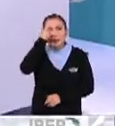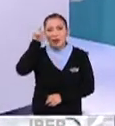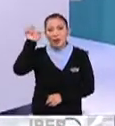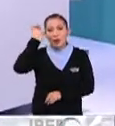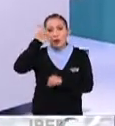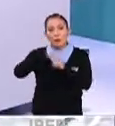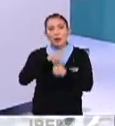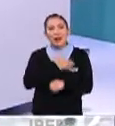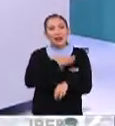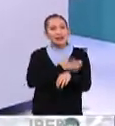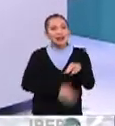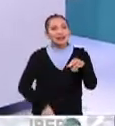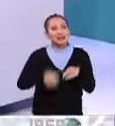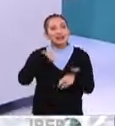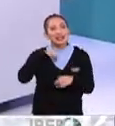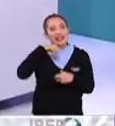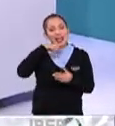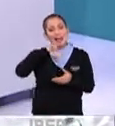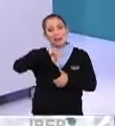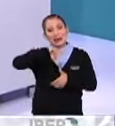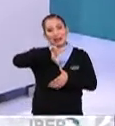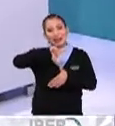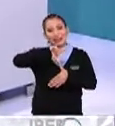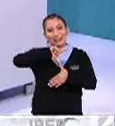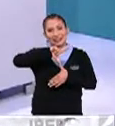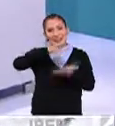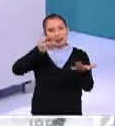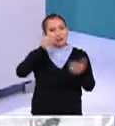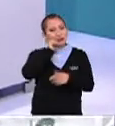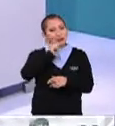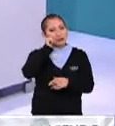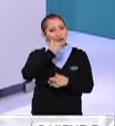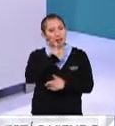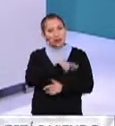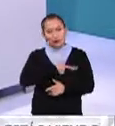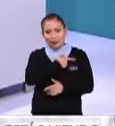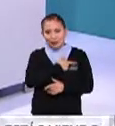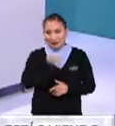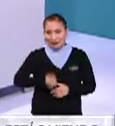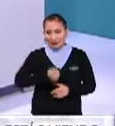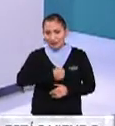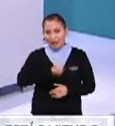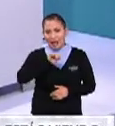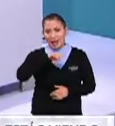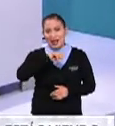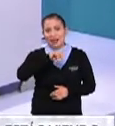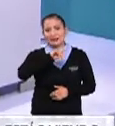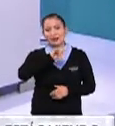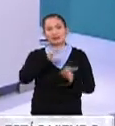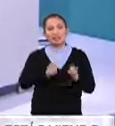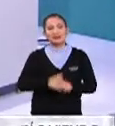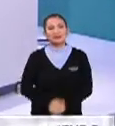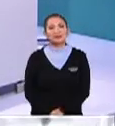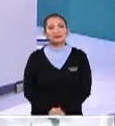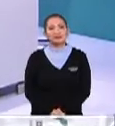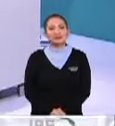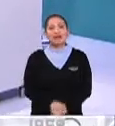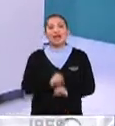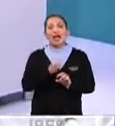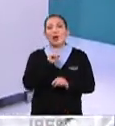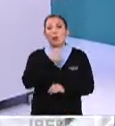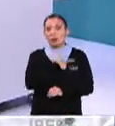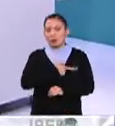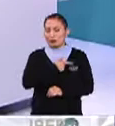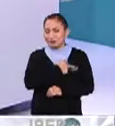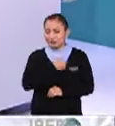ahí en Europa, muy buenas tardes en América Latina. Y como siempre, es un gusto saludar a Ana Cristina Olvera. Ana Cris, ¿cómo estás? Así es, Omar,